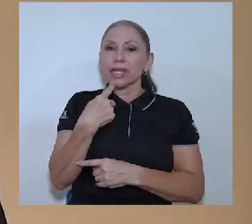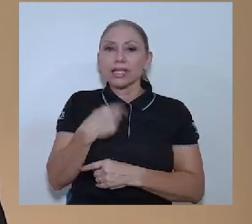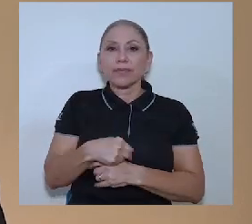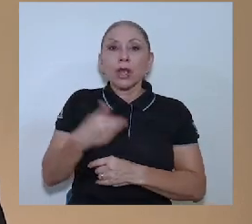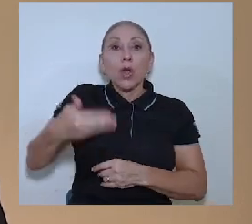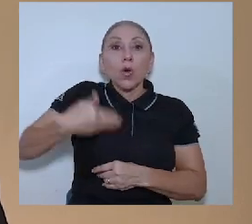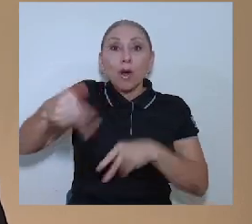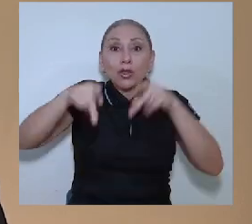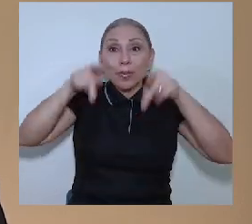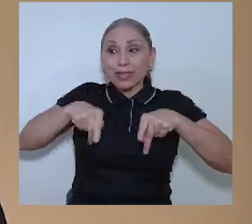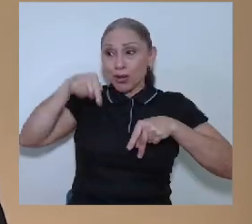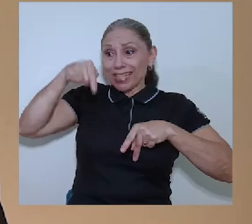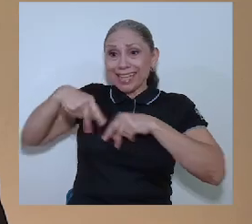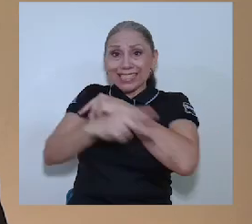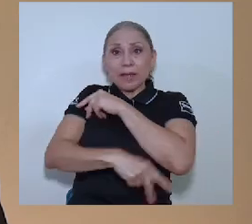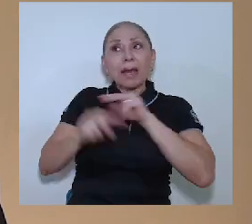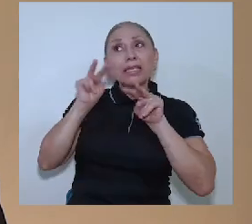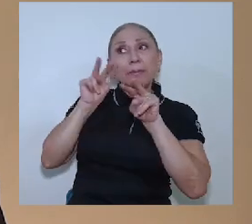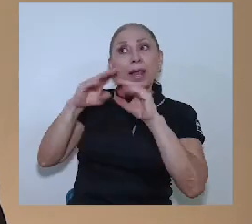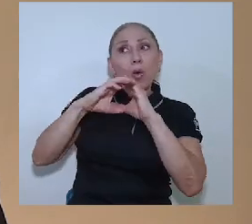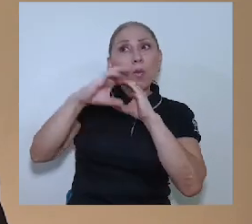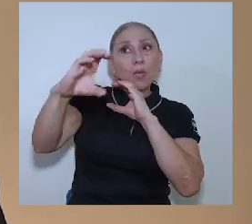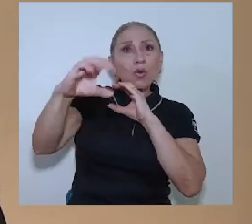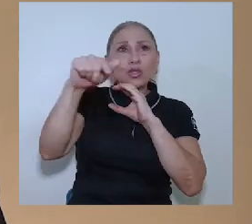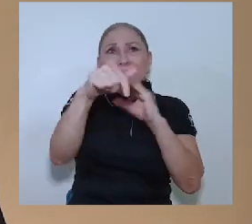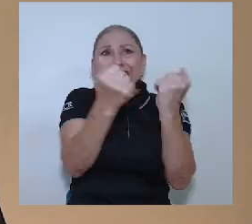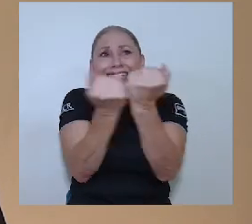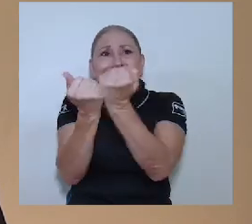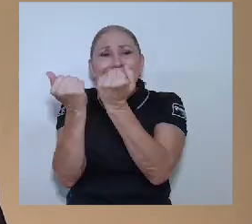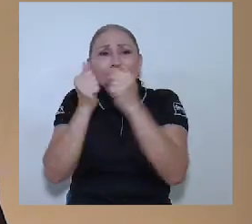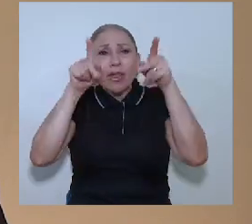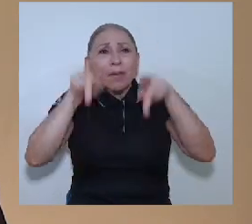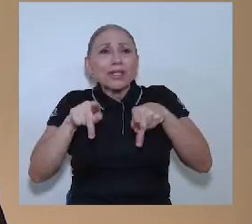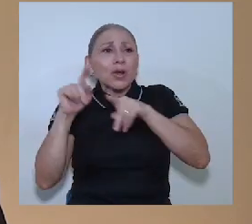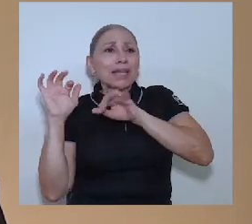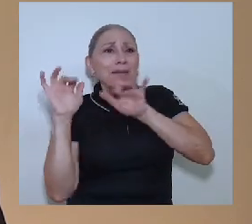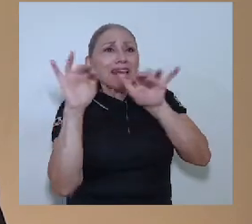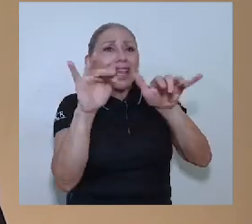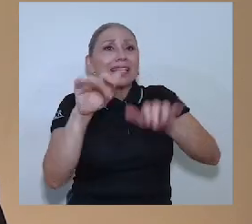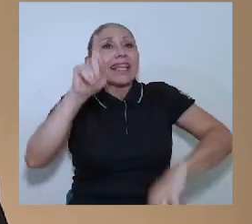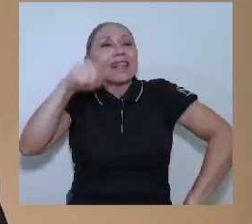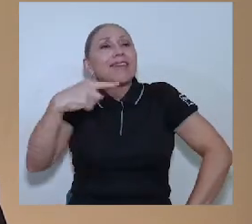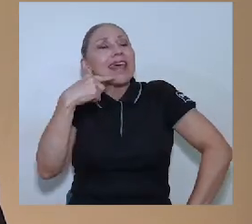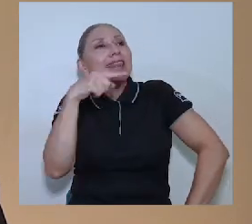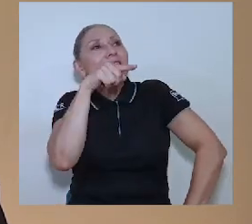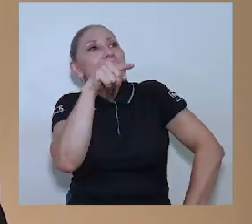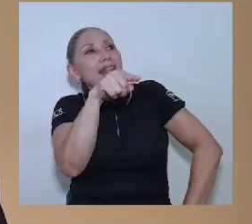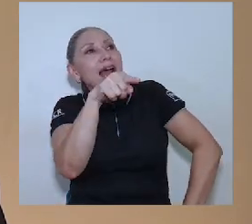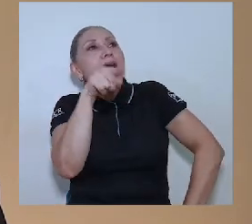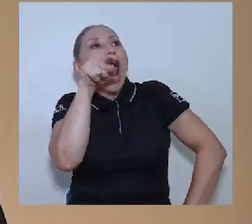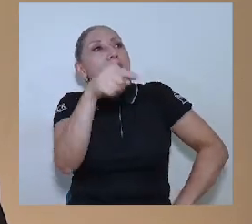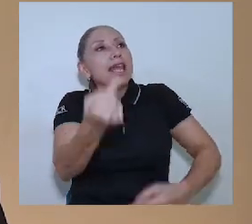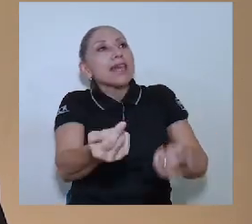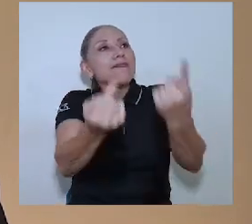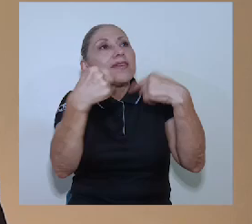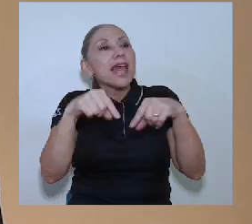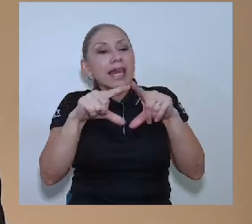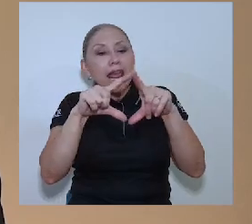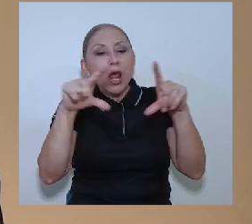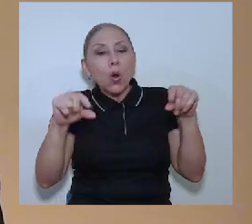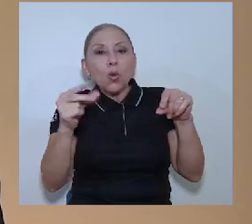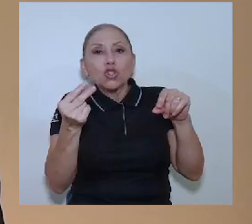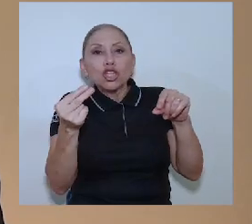pasar un bus lleno de migrantes, debían decir, ahí viene un cheque de